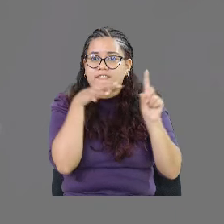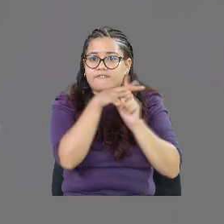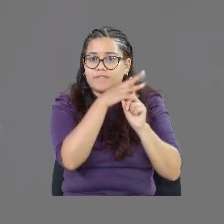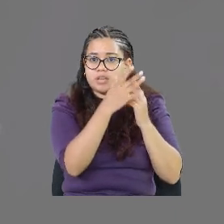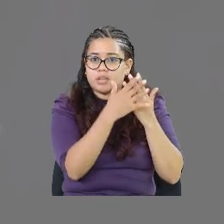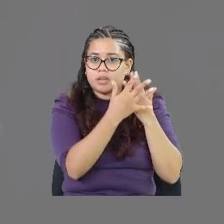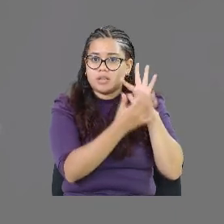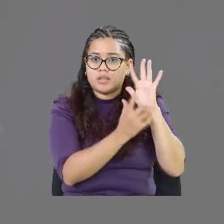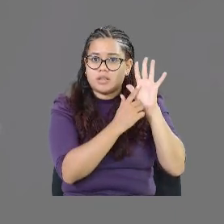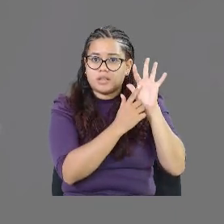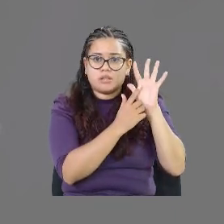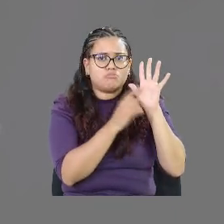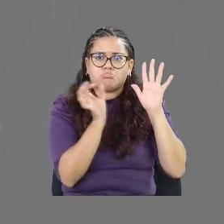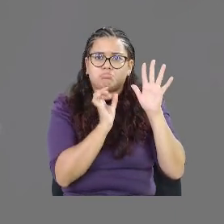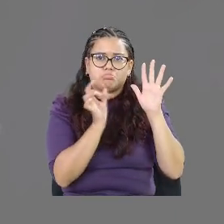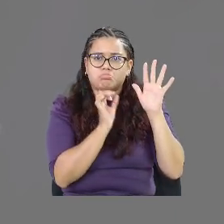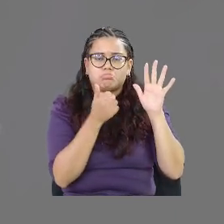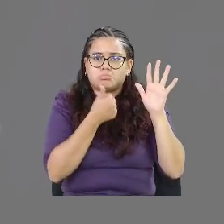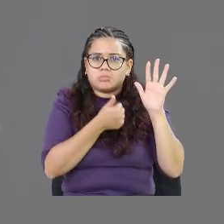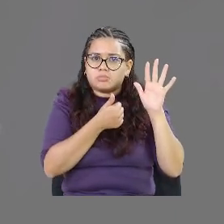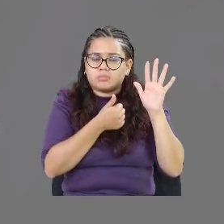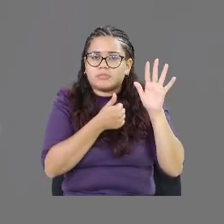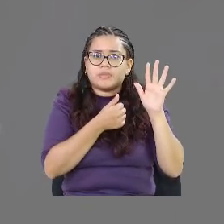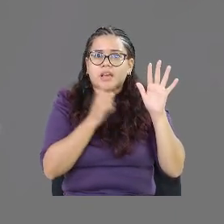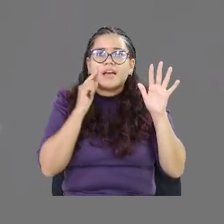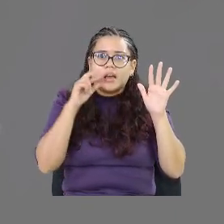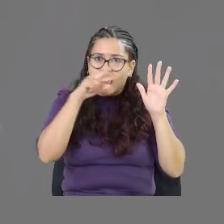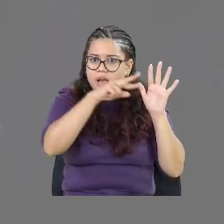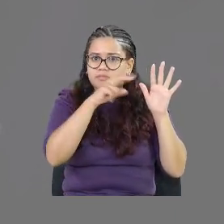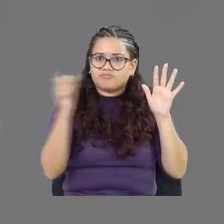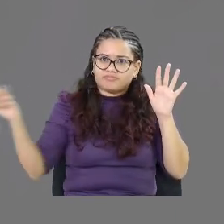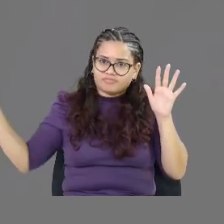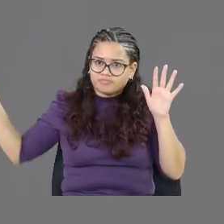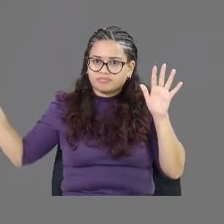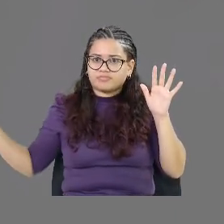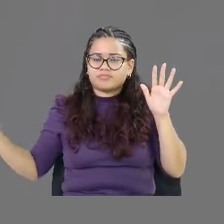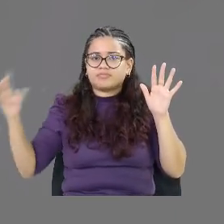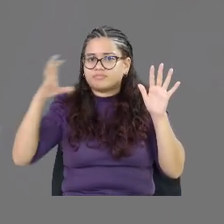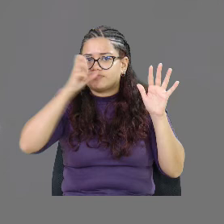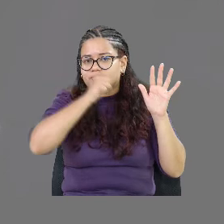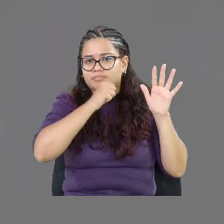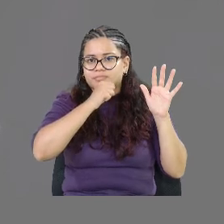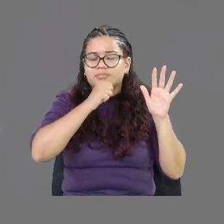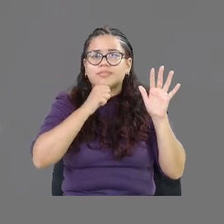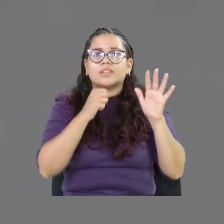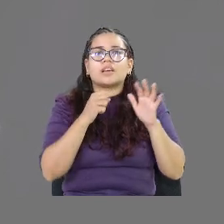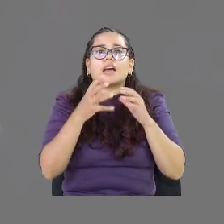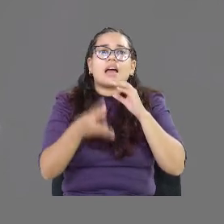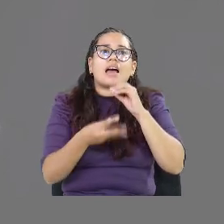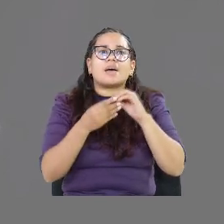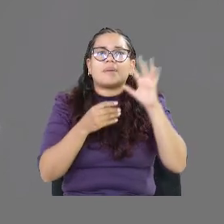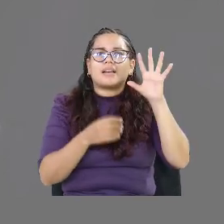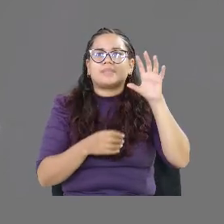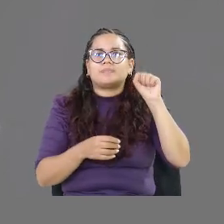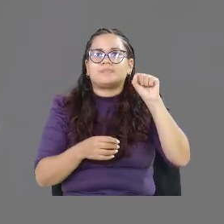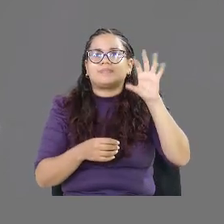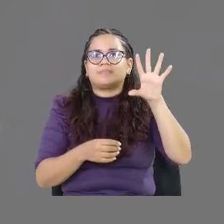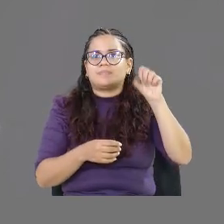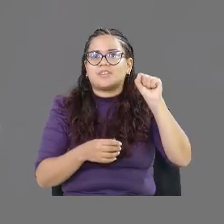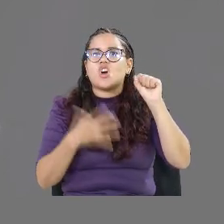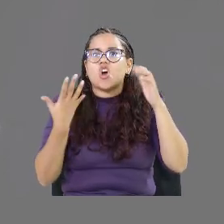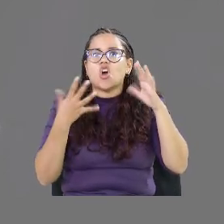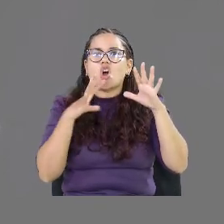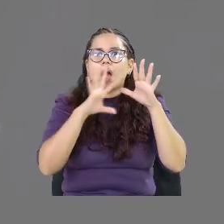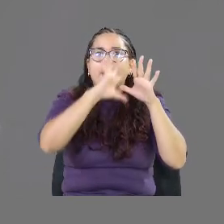uso de las manos, entonces aquí se toma en cuenta ese tipo de cosas. También los elementos de sujetación, cómo se va a